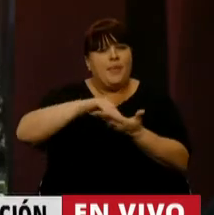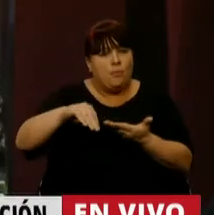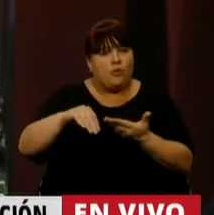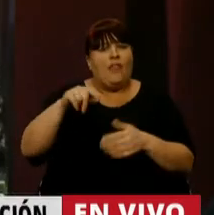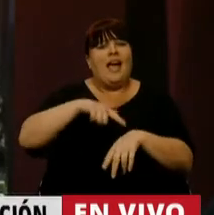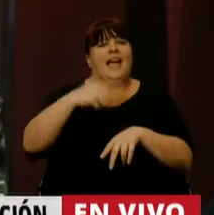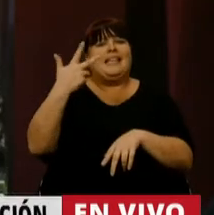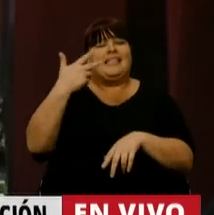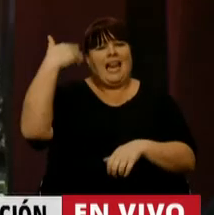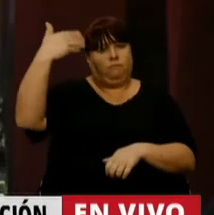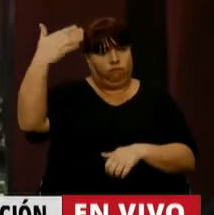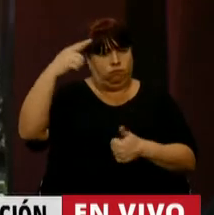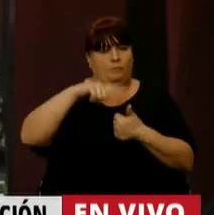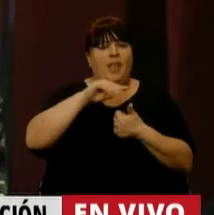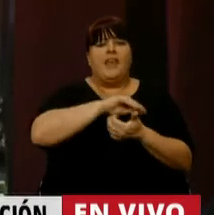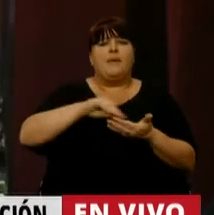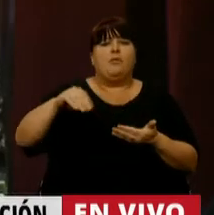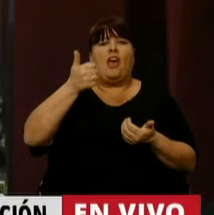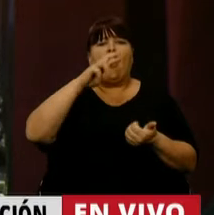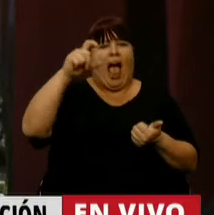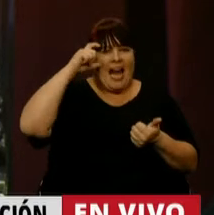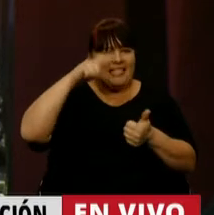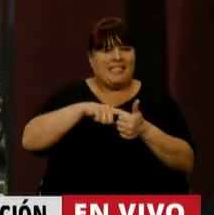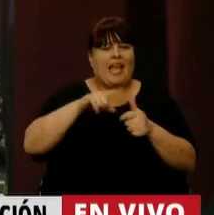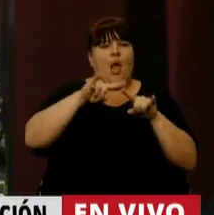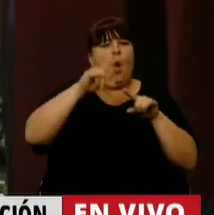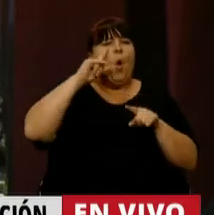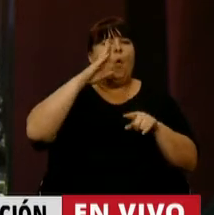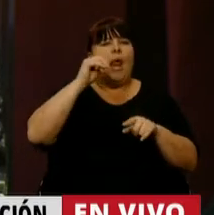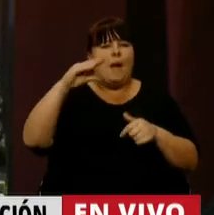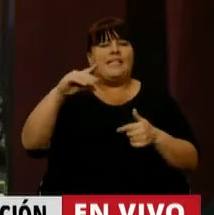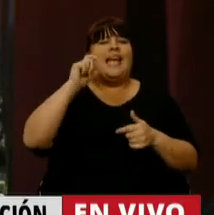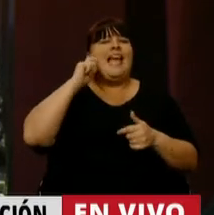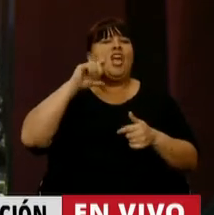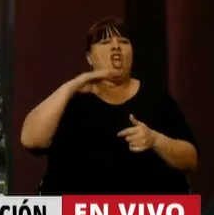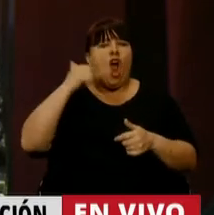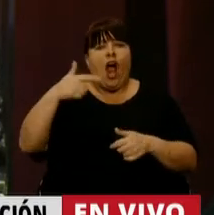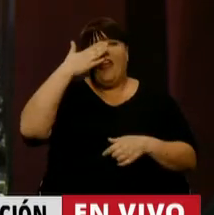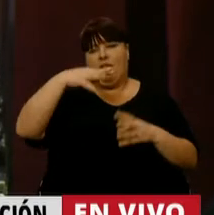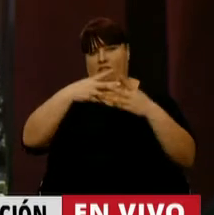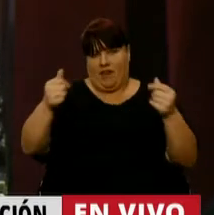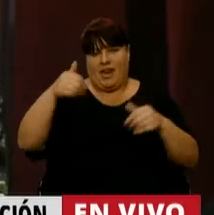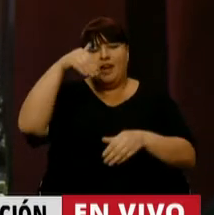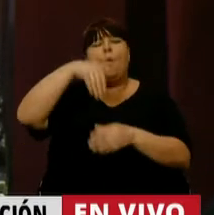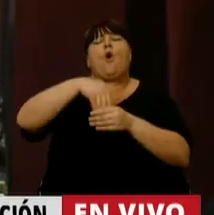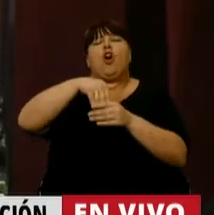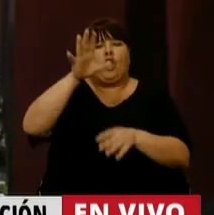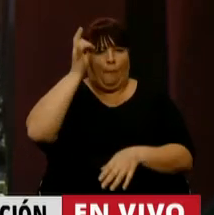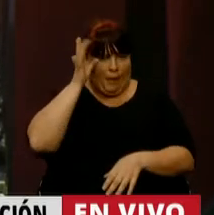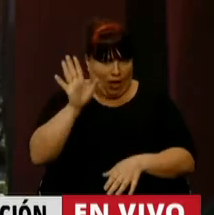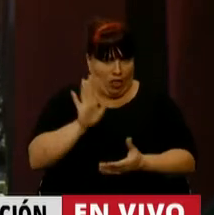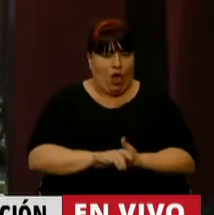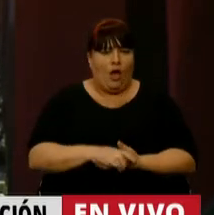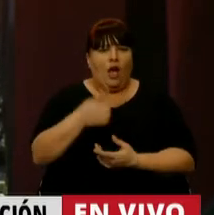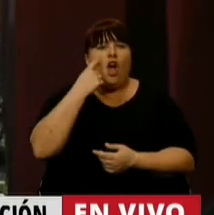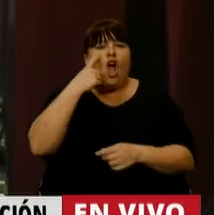que quedan tres oradores, que son el diputado Arce, el diputado Huelvach y el diputado Gioja, y vamos al cierre, a la votación, perdón. Así